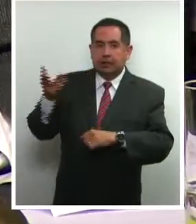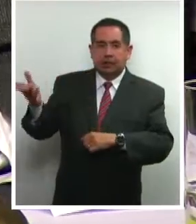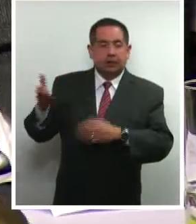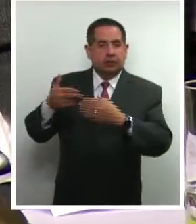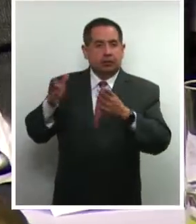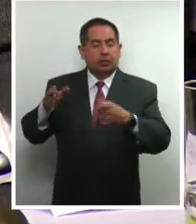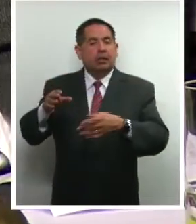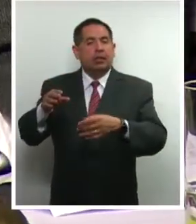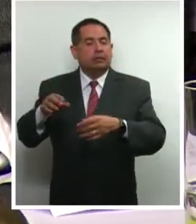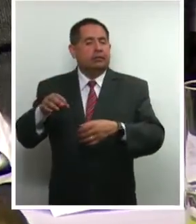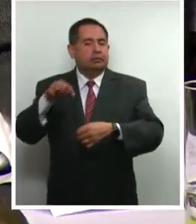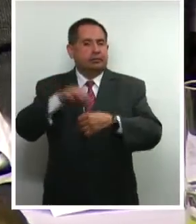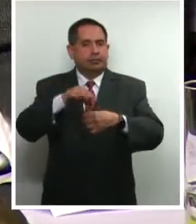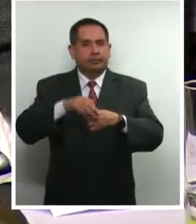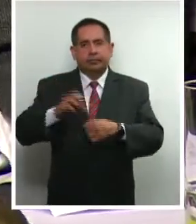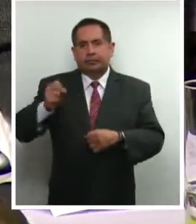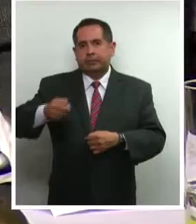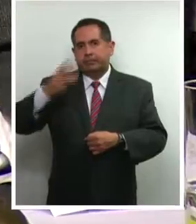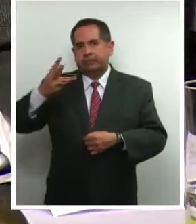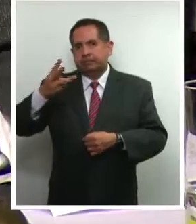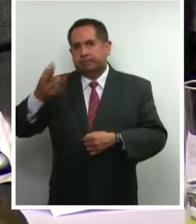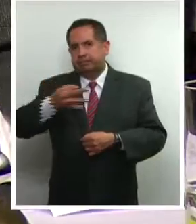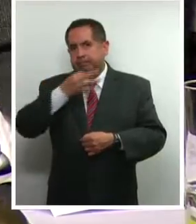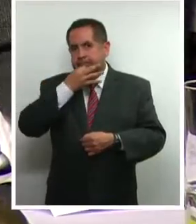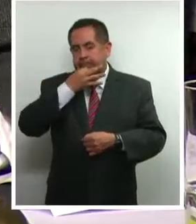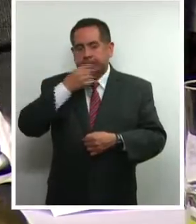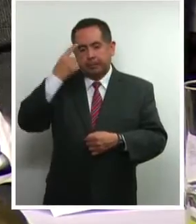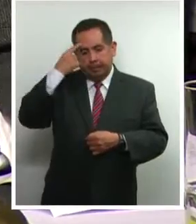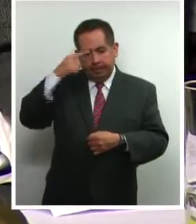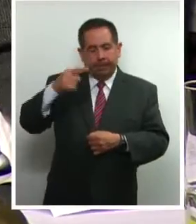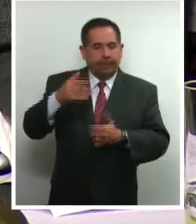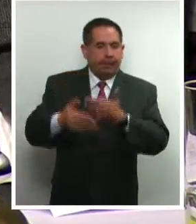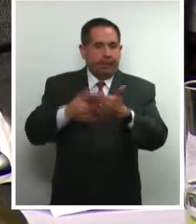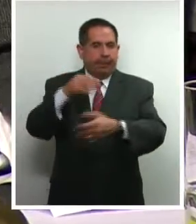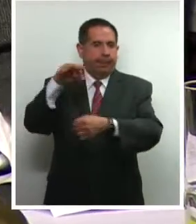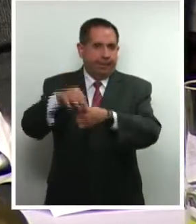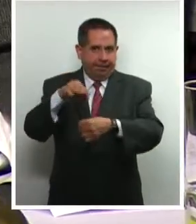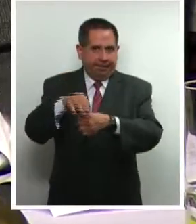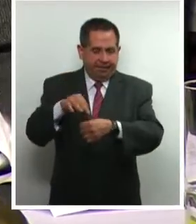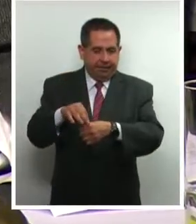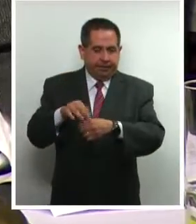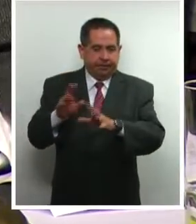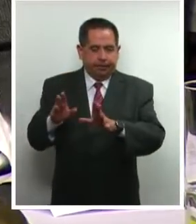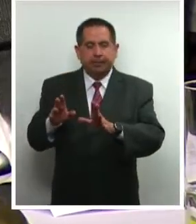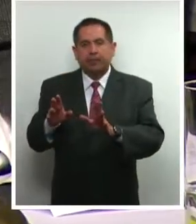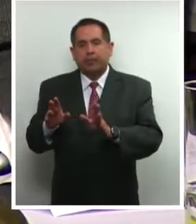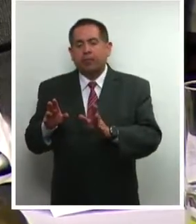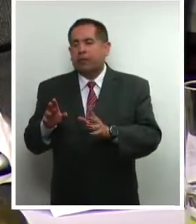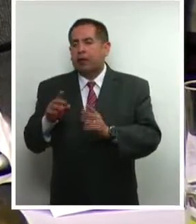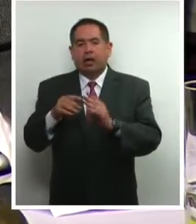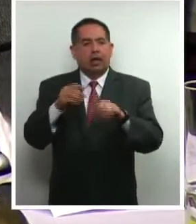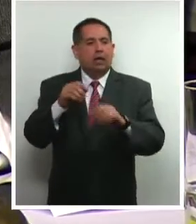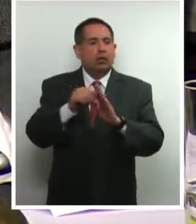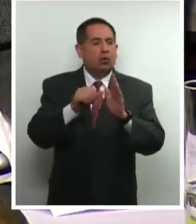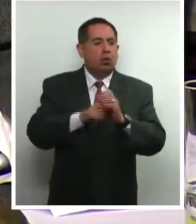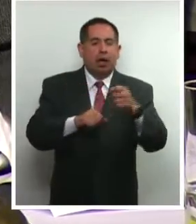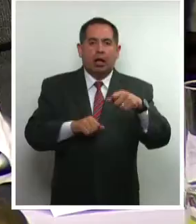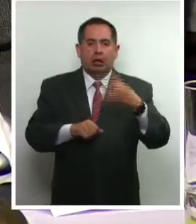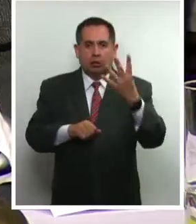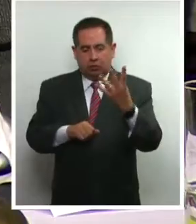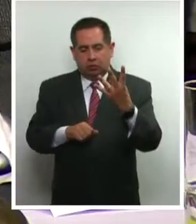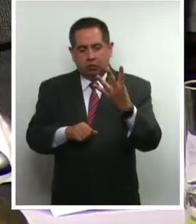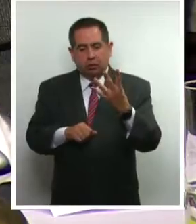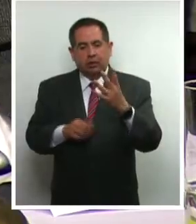el sistema electrónico por 3 minutos para proceder a la votación del apartado A del artículo 14 en